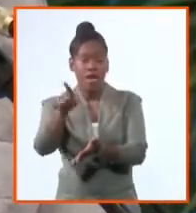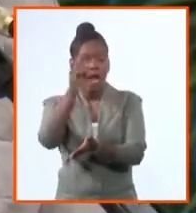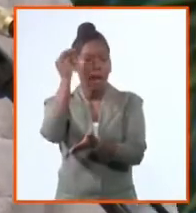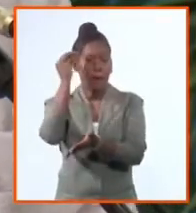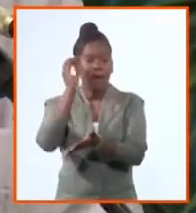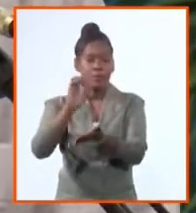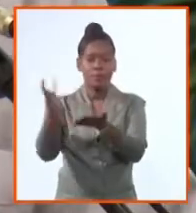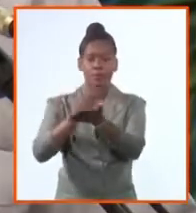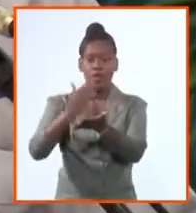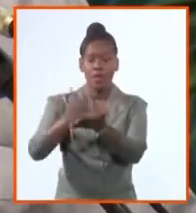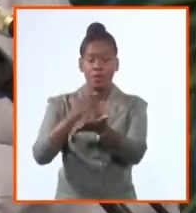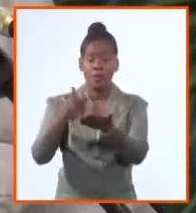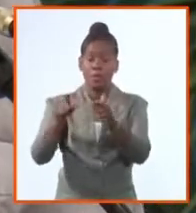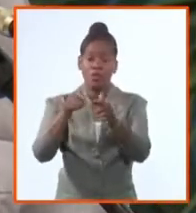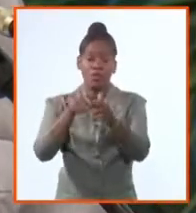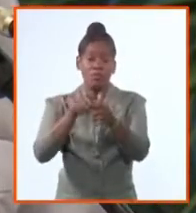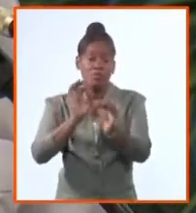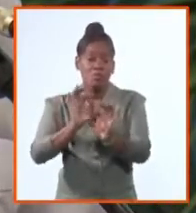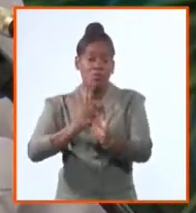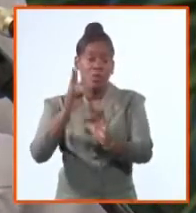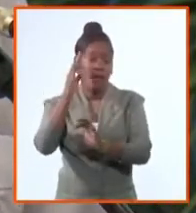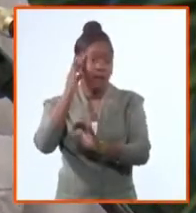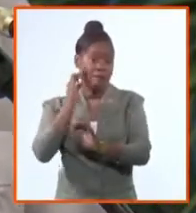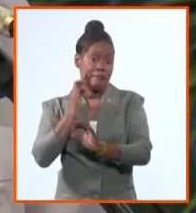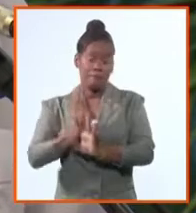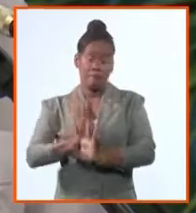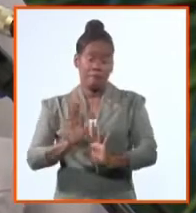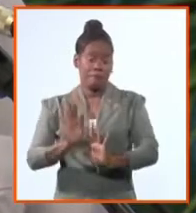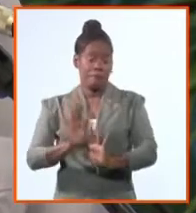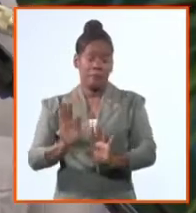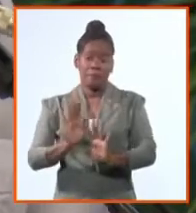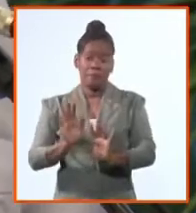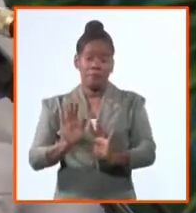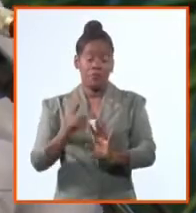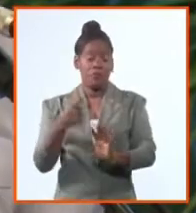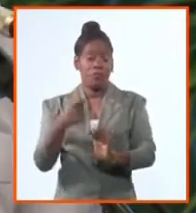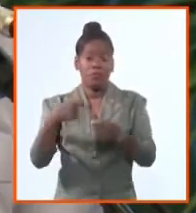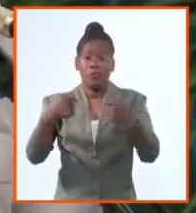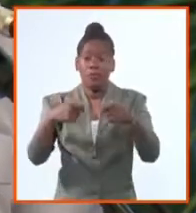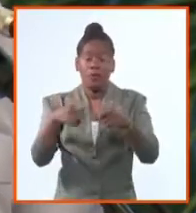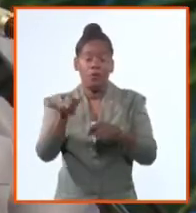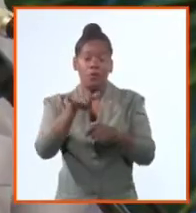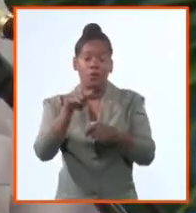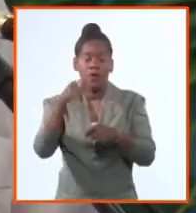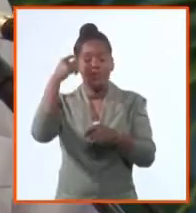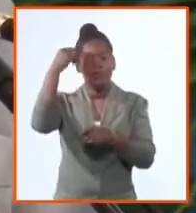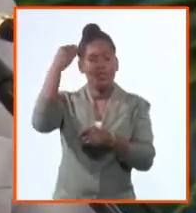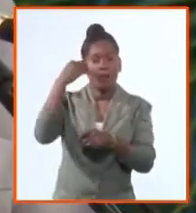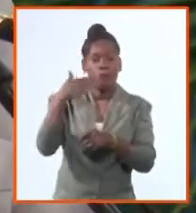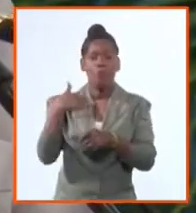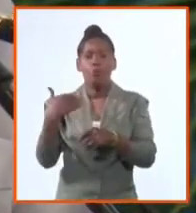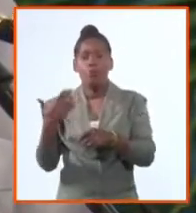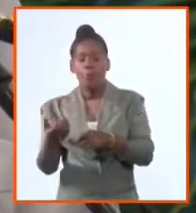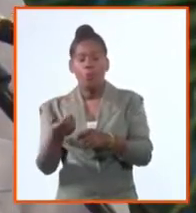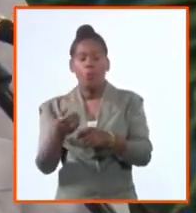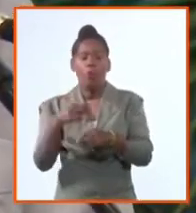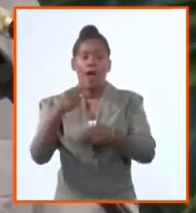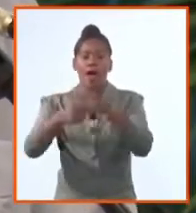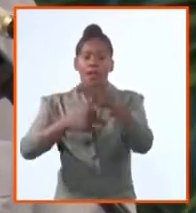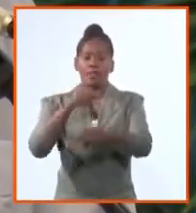no puede ser que botemos el sofá junto con el niño, porque lo que pasó fue eso efectivamente.